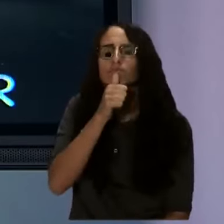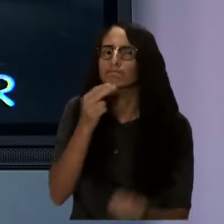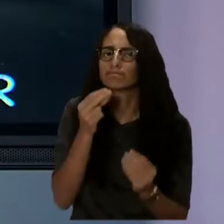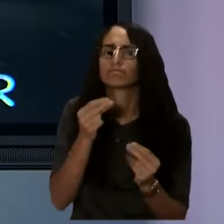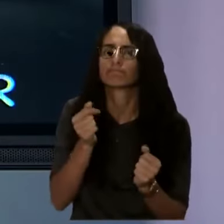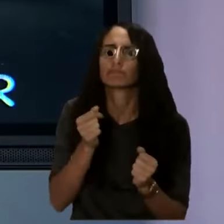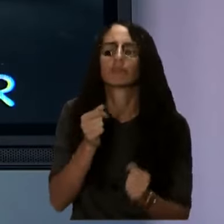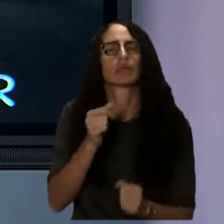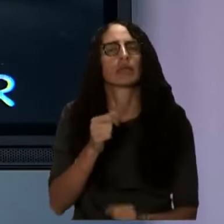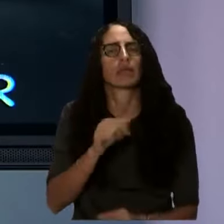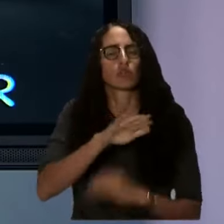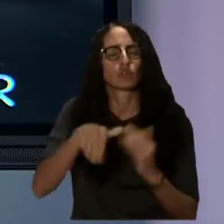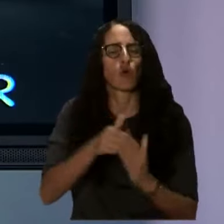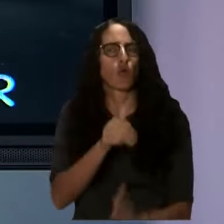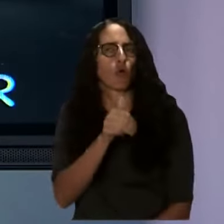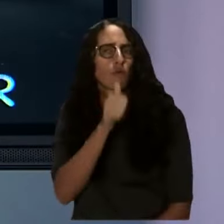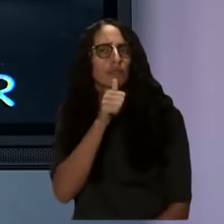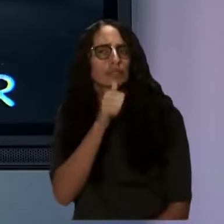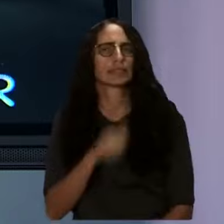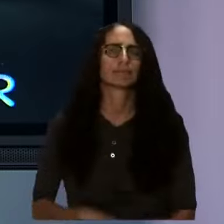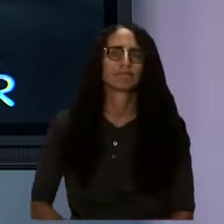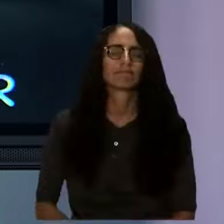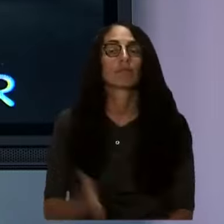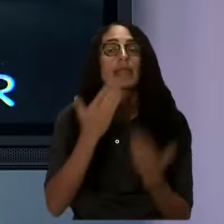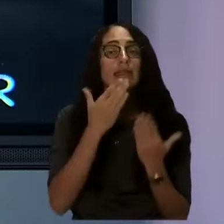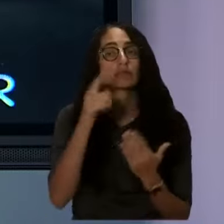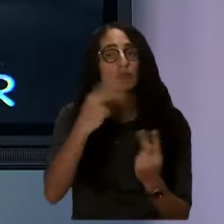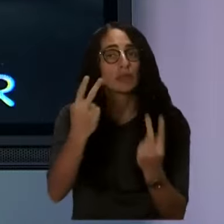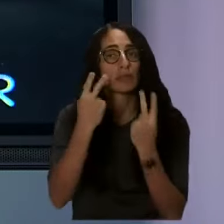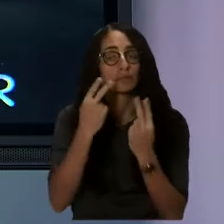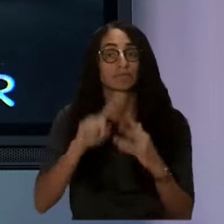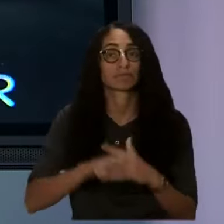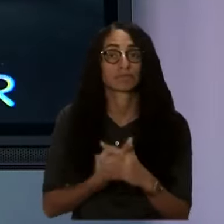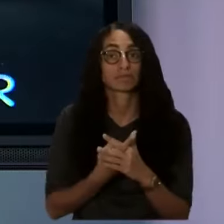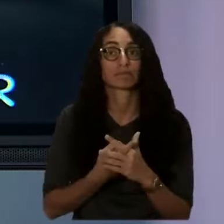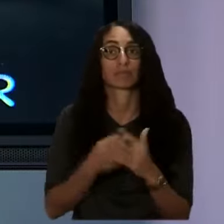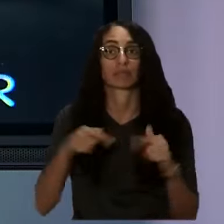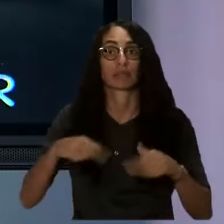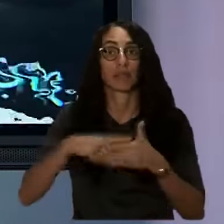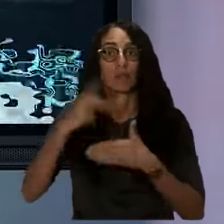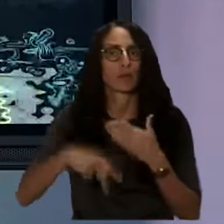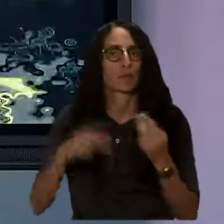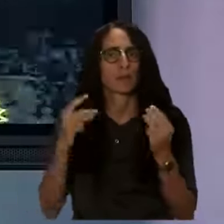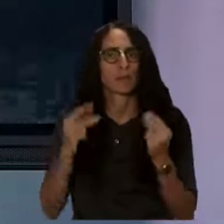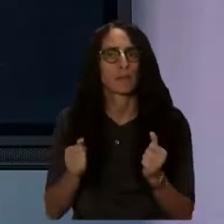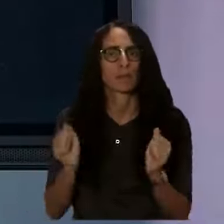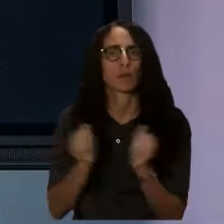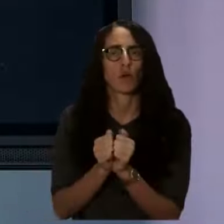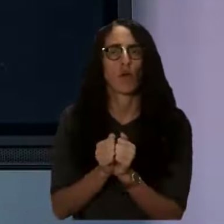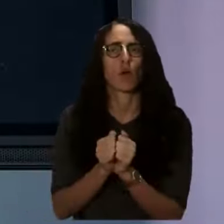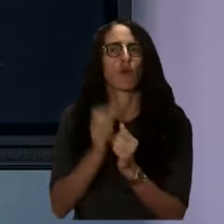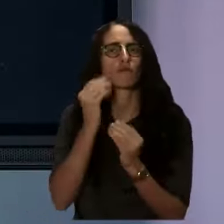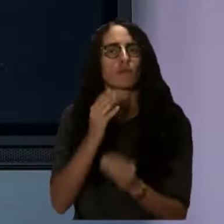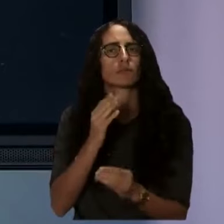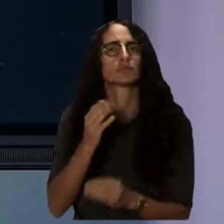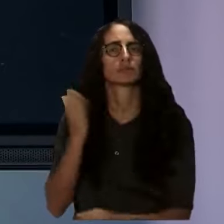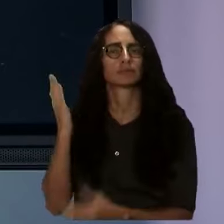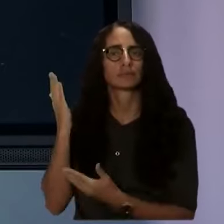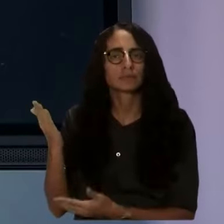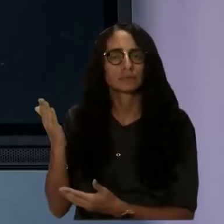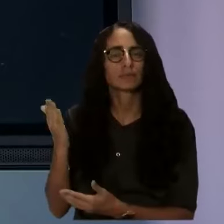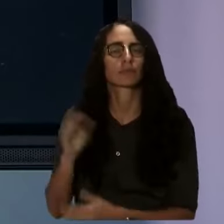estas personas de inmediato Así que gracias por su sintonía vamos a comenzar Este programa rápidamente con la información que trae el negociado de la